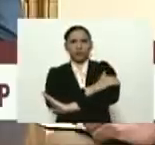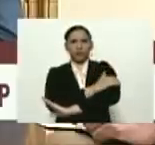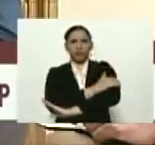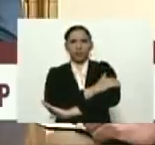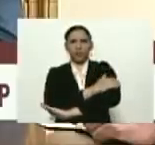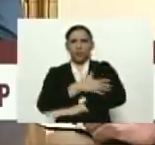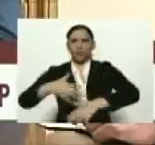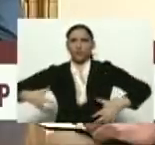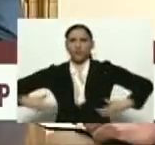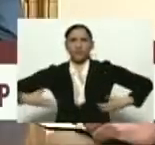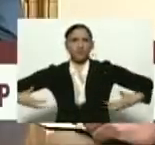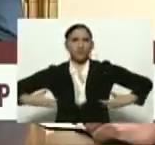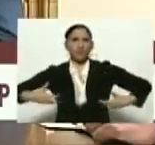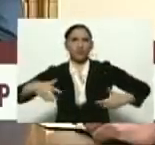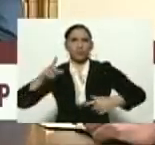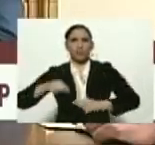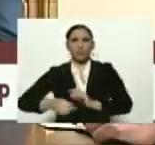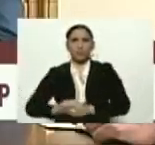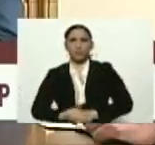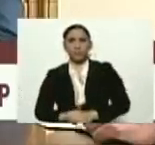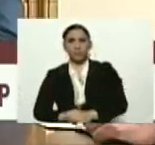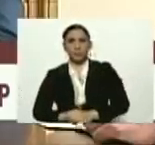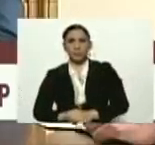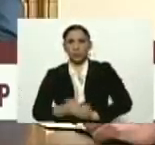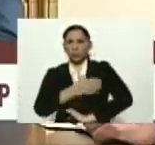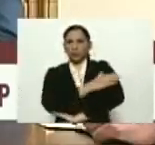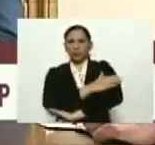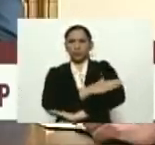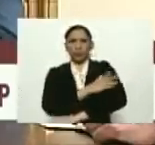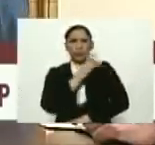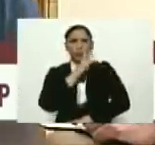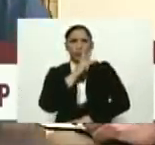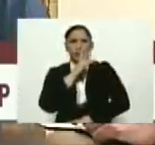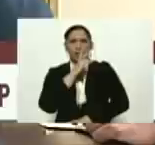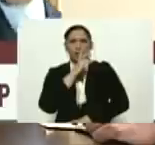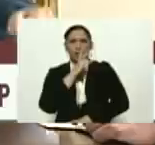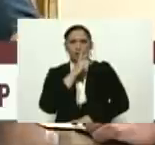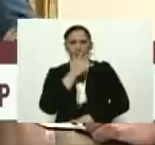la derecha pro-yanqui. Una vez me contó